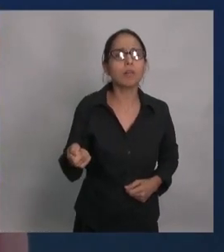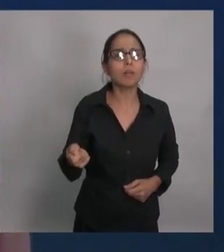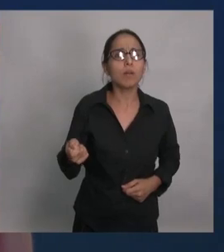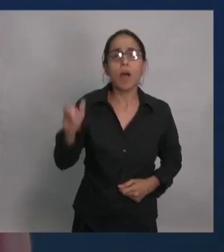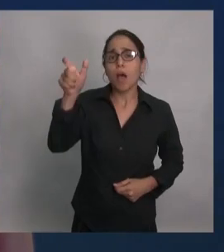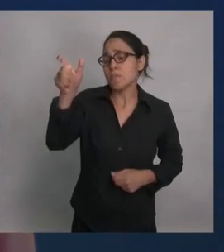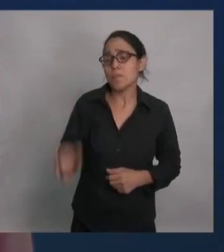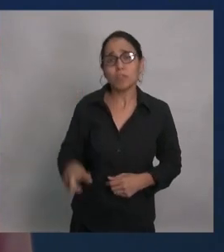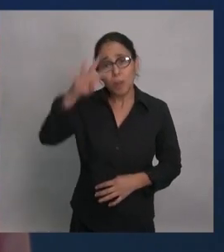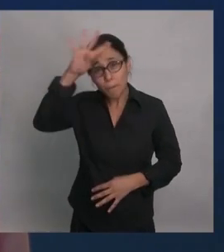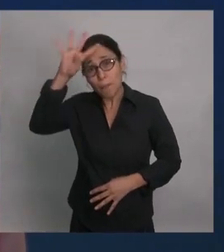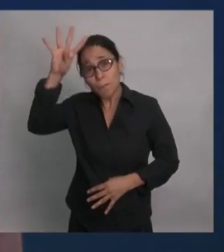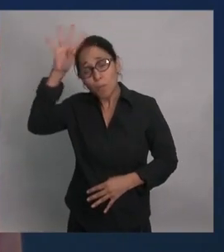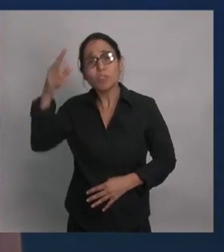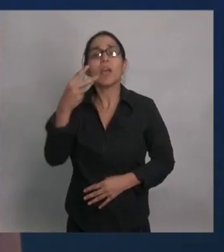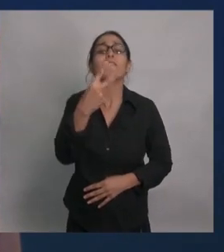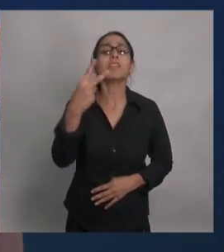mapuche de 24 años.